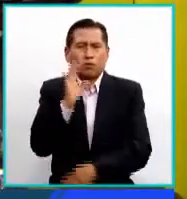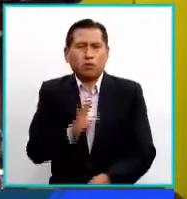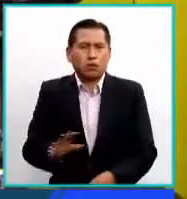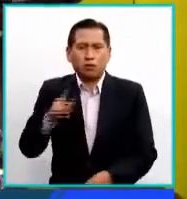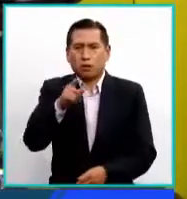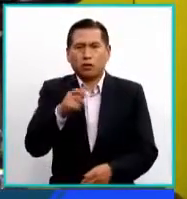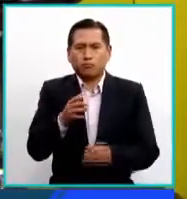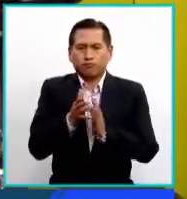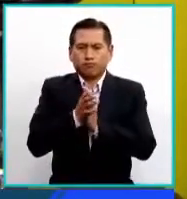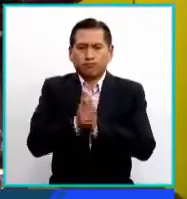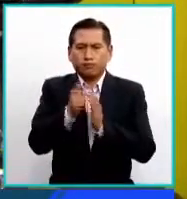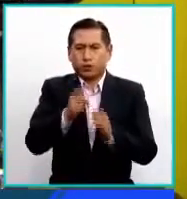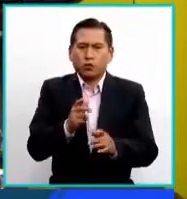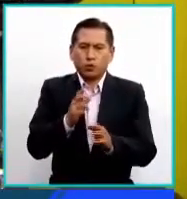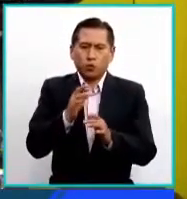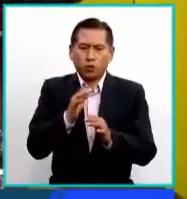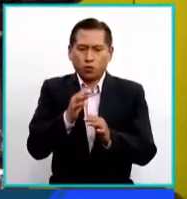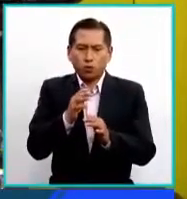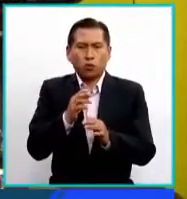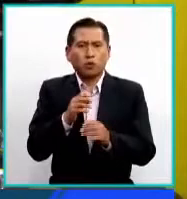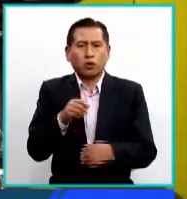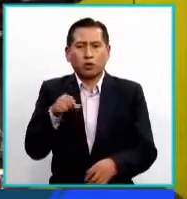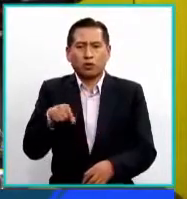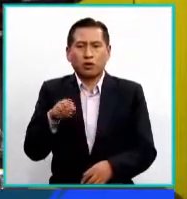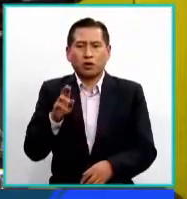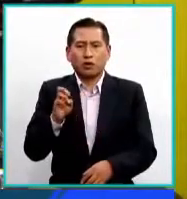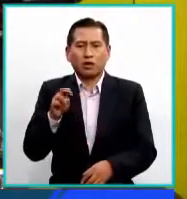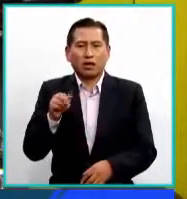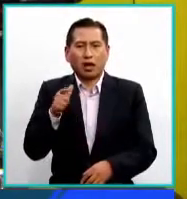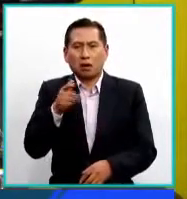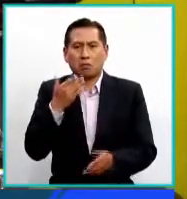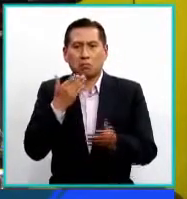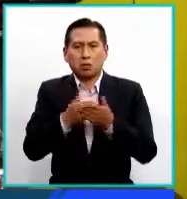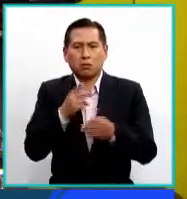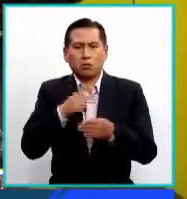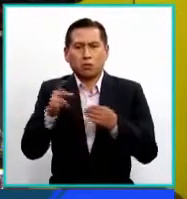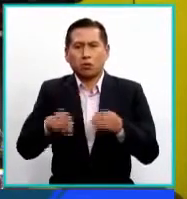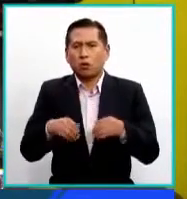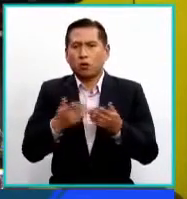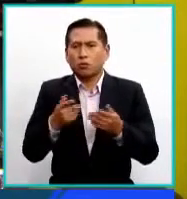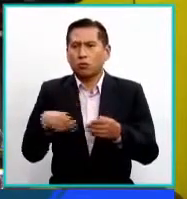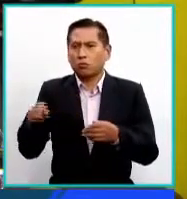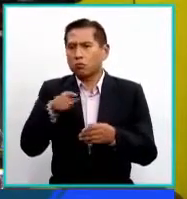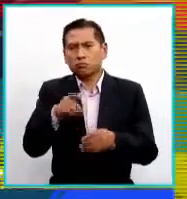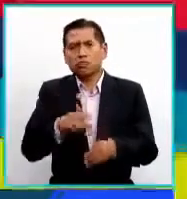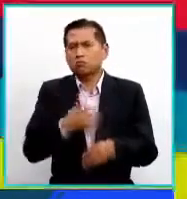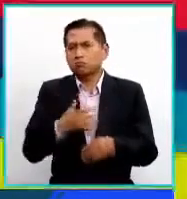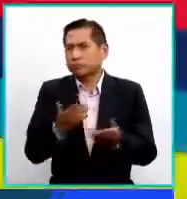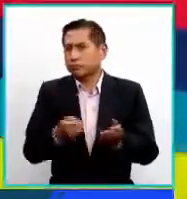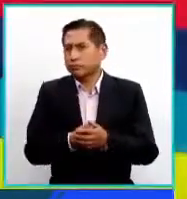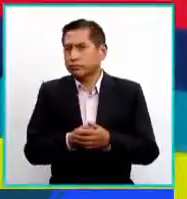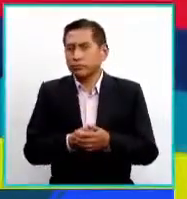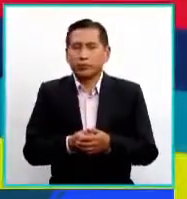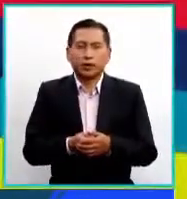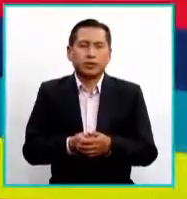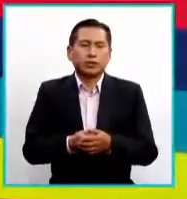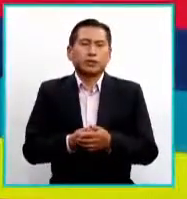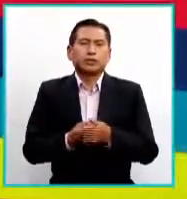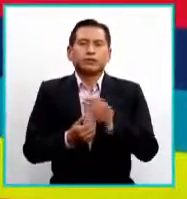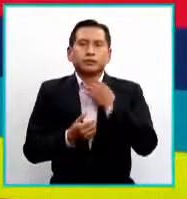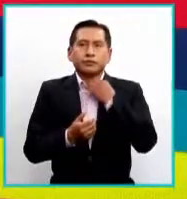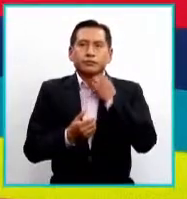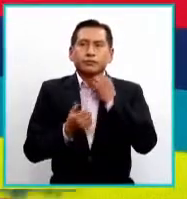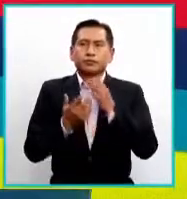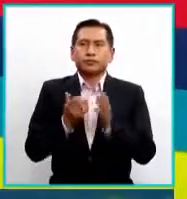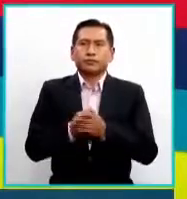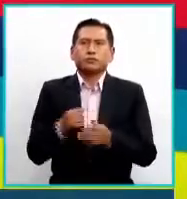que domina y que lleva adelante el nombre de la quena realmente de una manera profesional y bien puesta? Uh-huh.